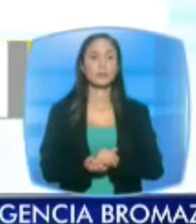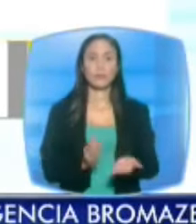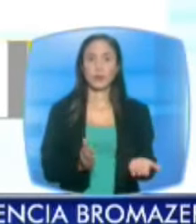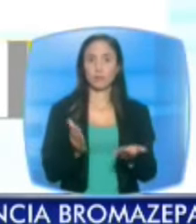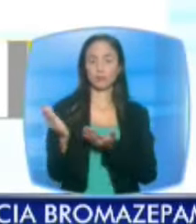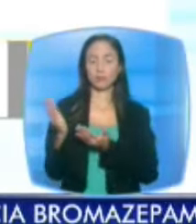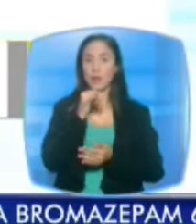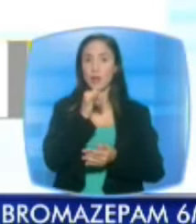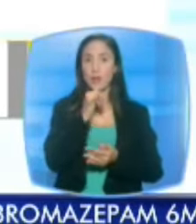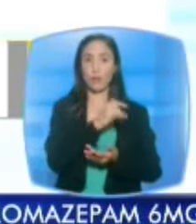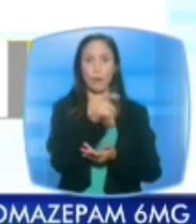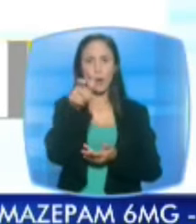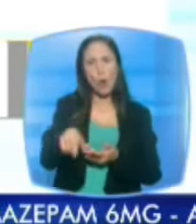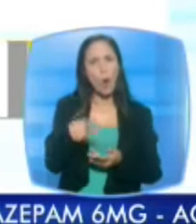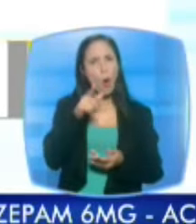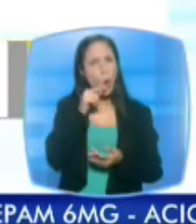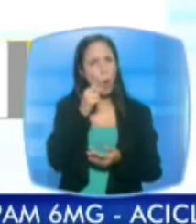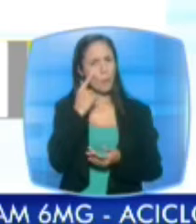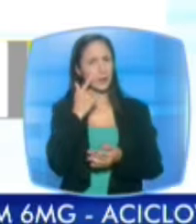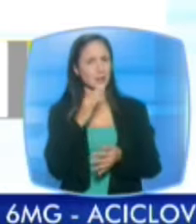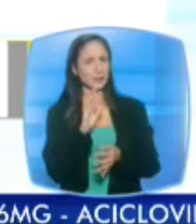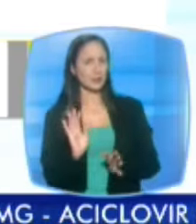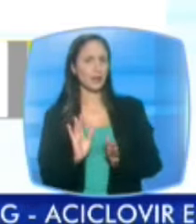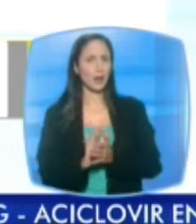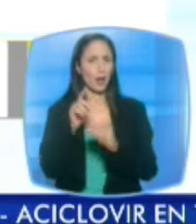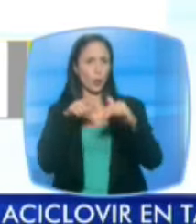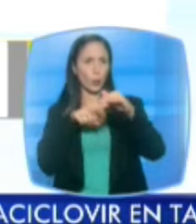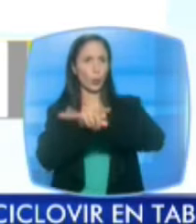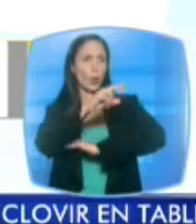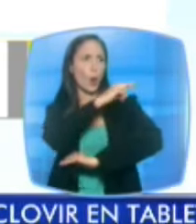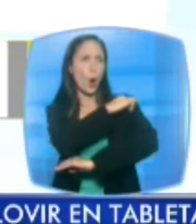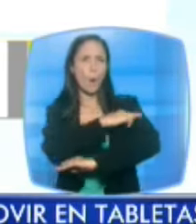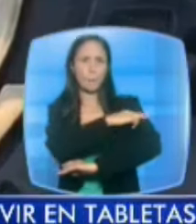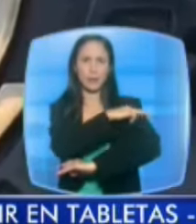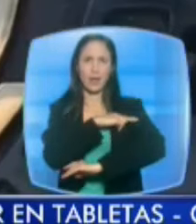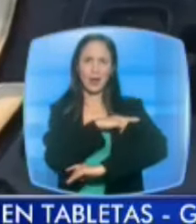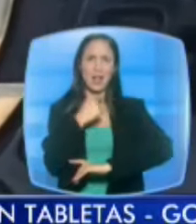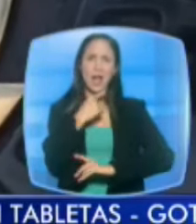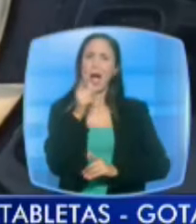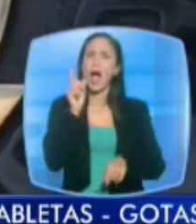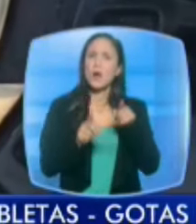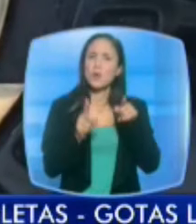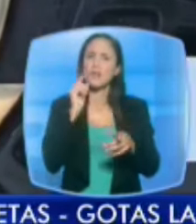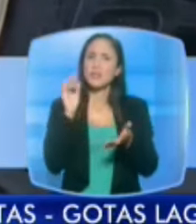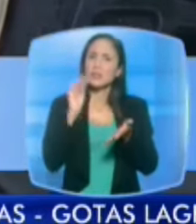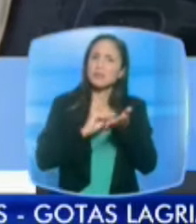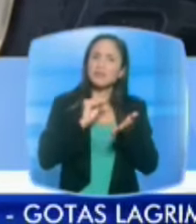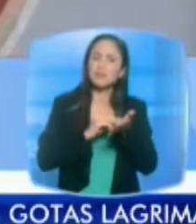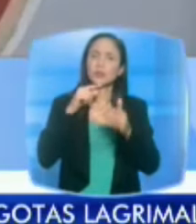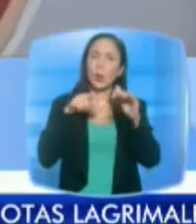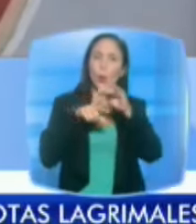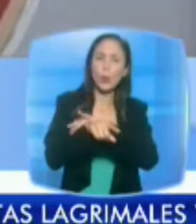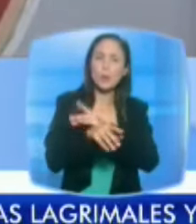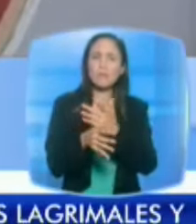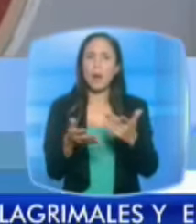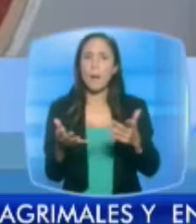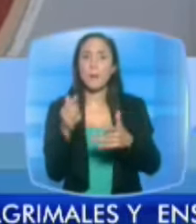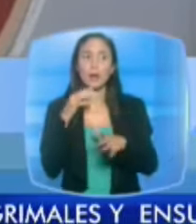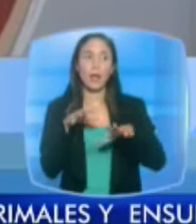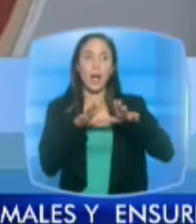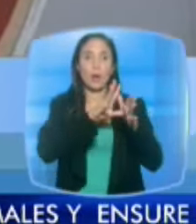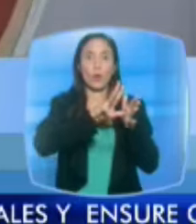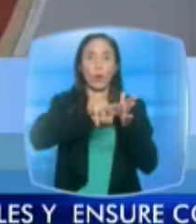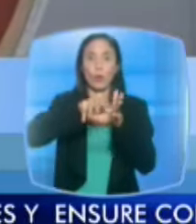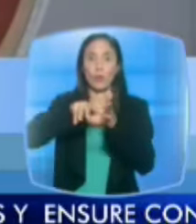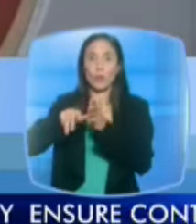Criminalísticas indicaron que el sujeto presuntamente habría ingresado en varias oportunidades al centro de salud para apoderarse de las